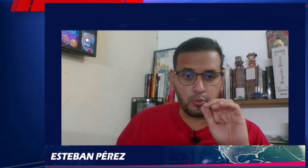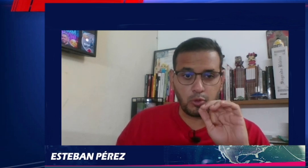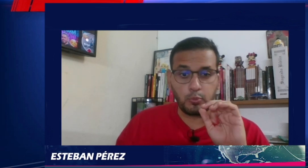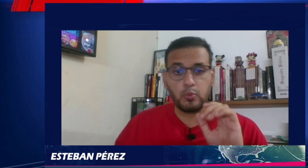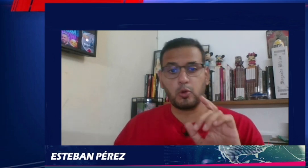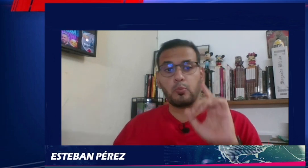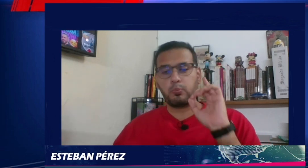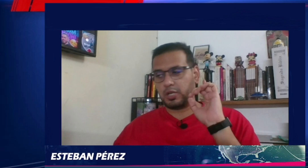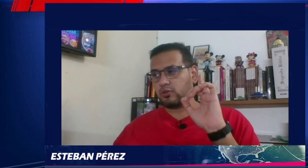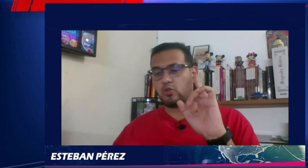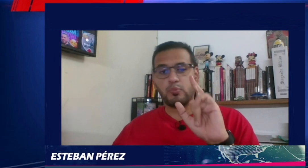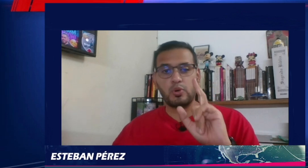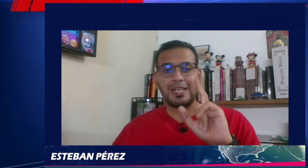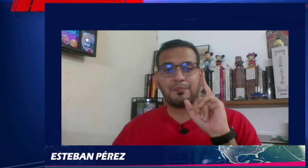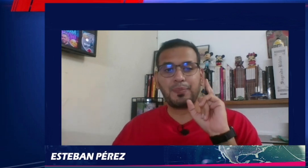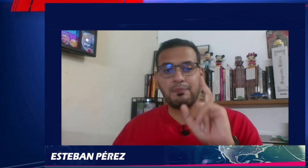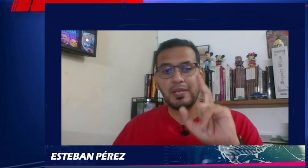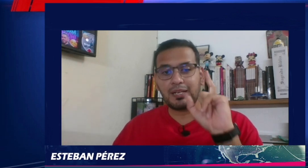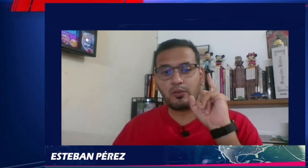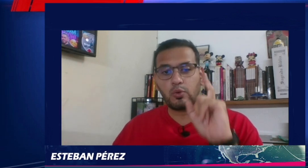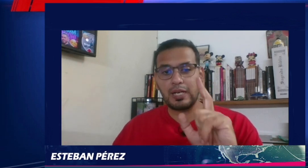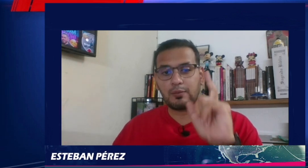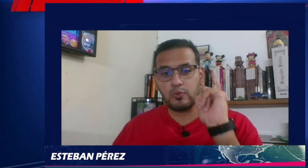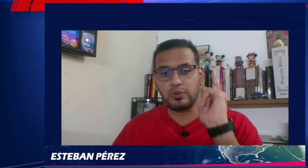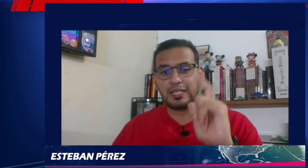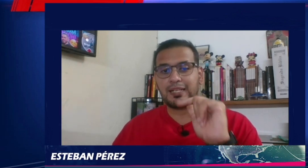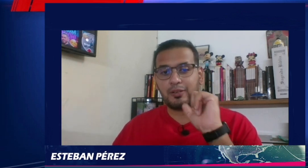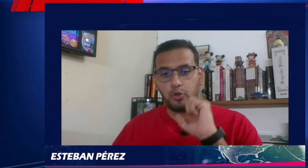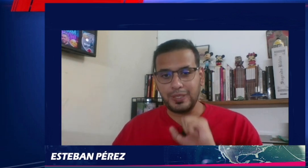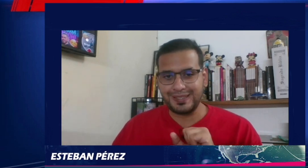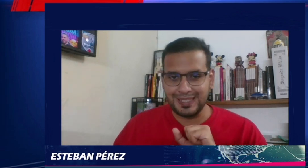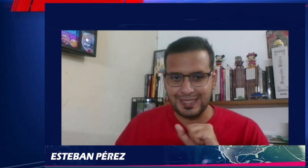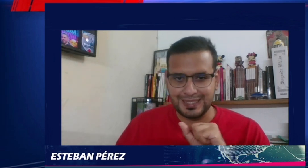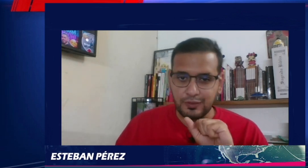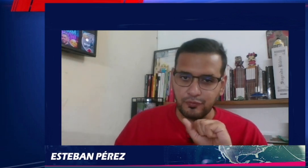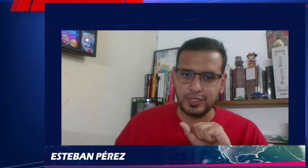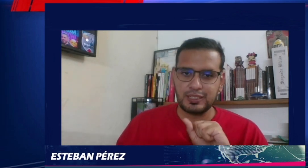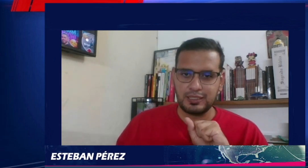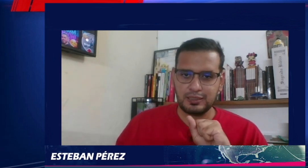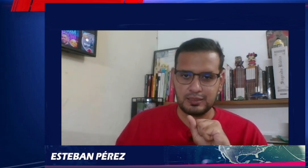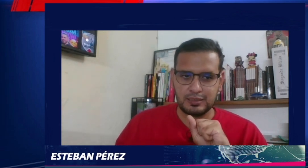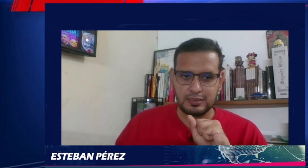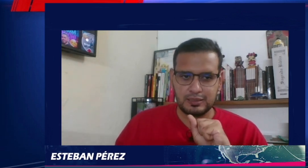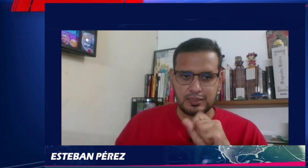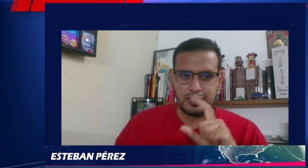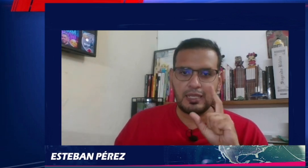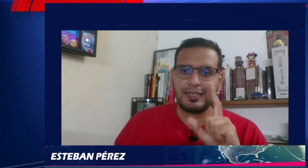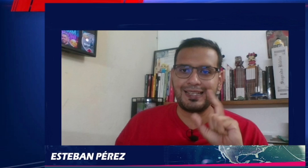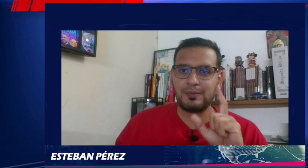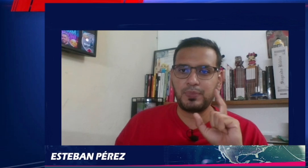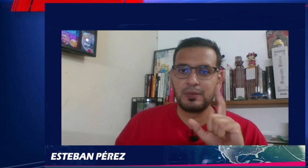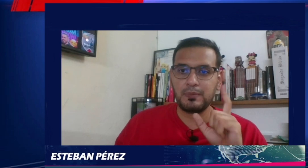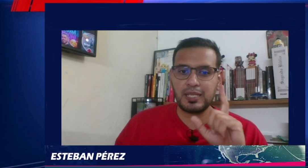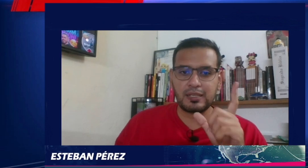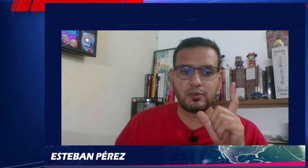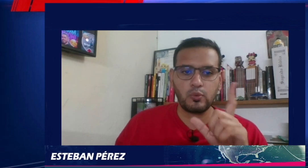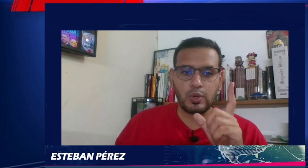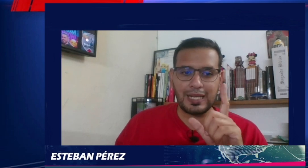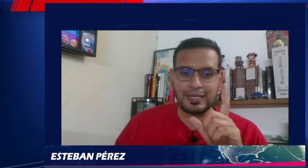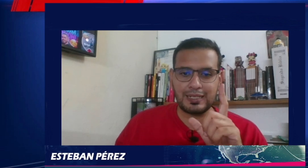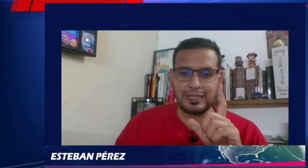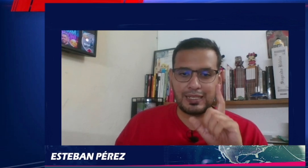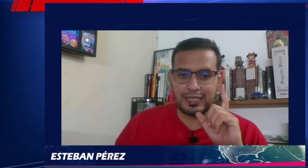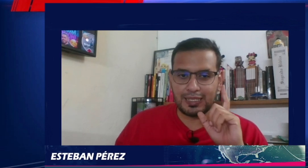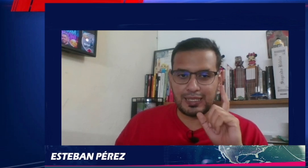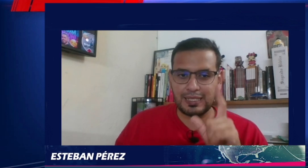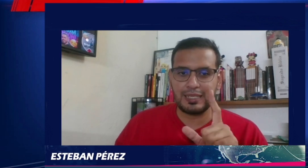México ocupó el primer lugar mundial en obesidad infantil. El primer